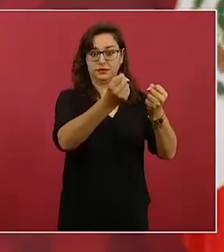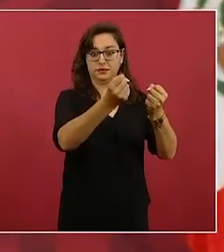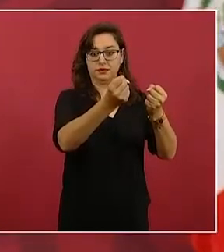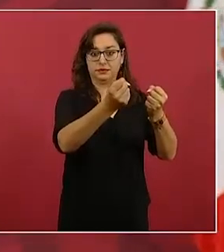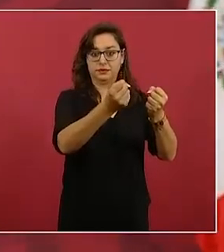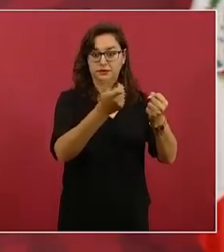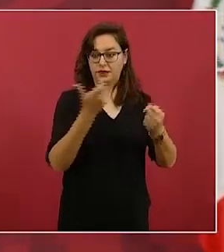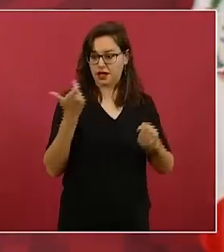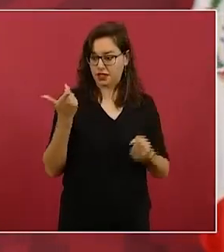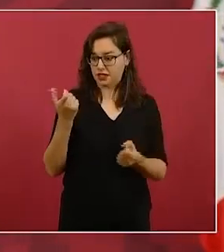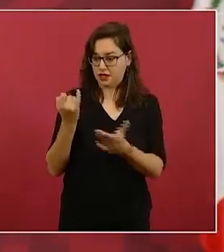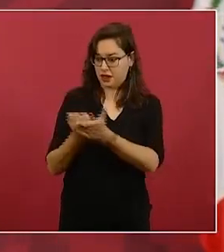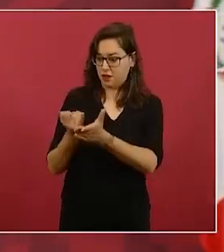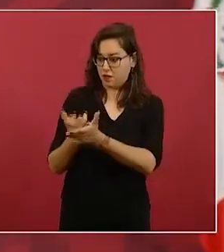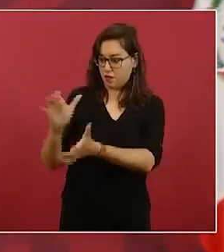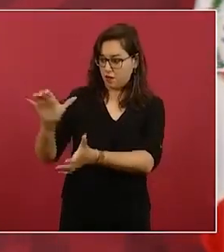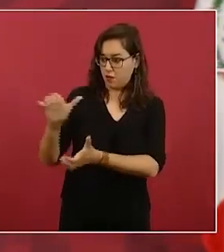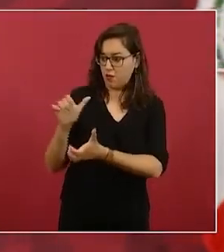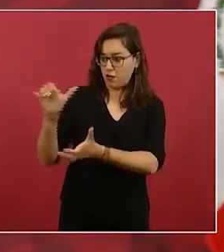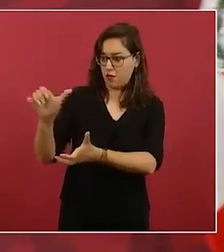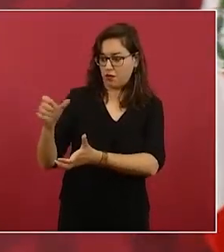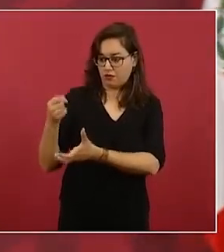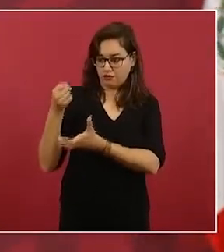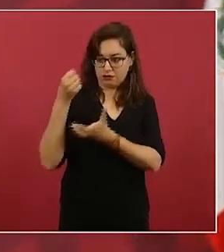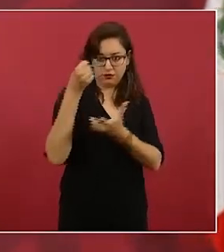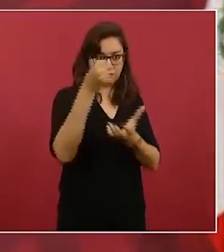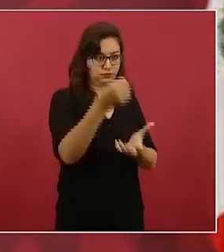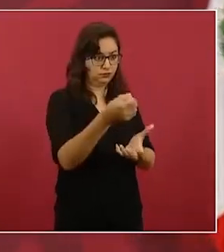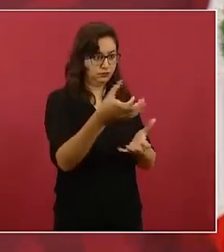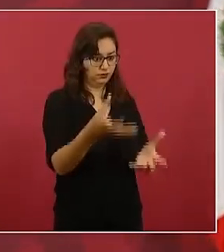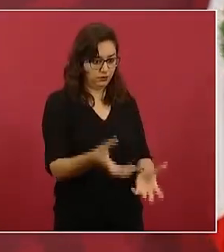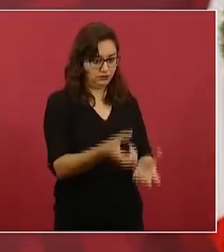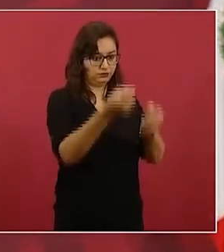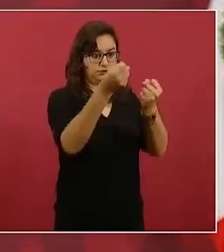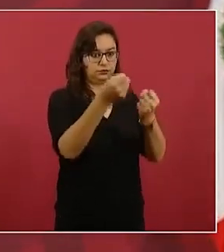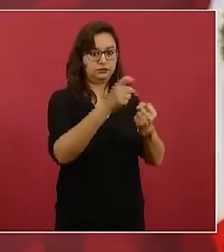con dinero público, los vendieron